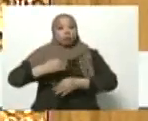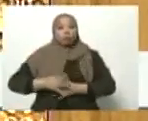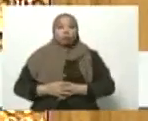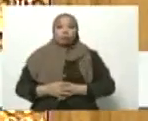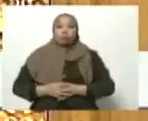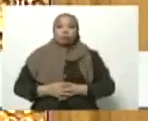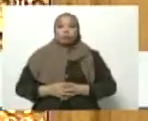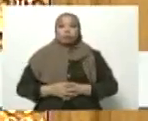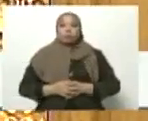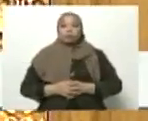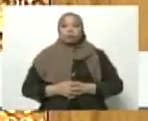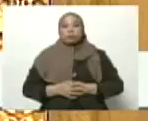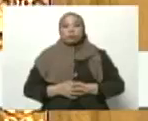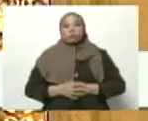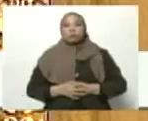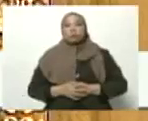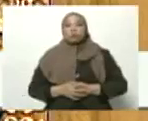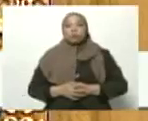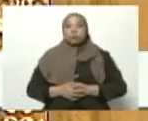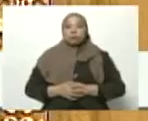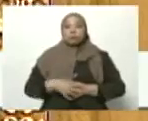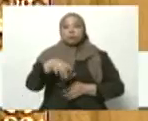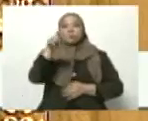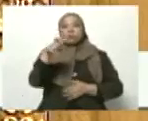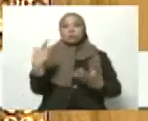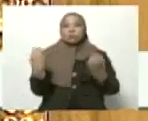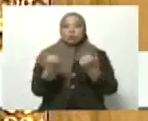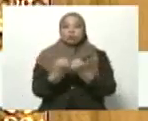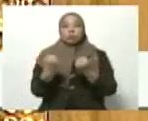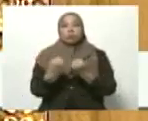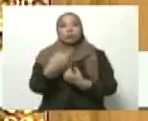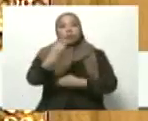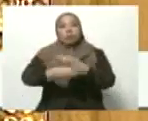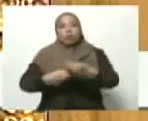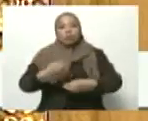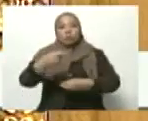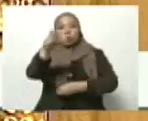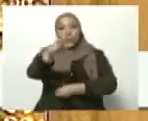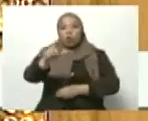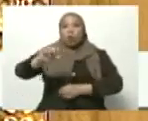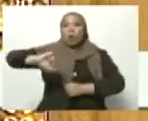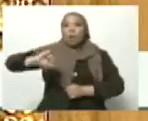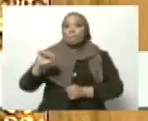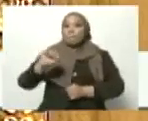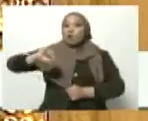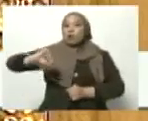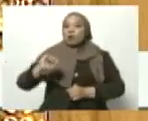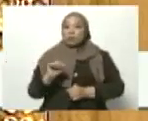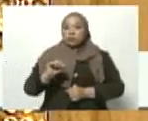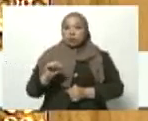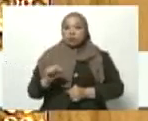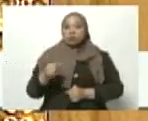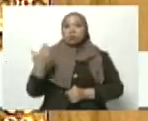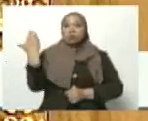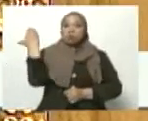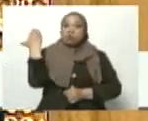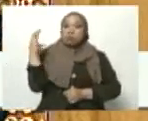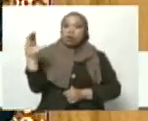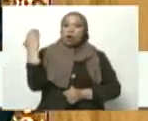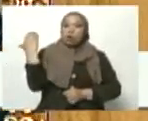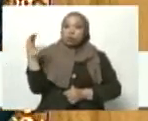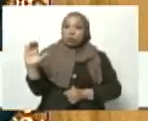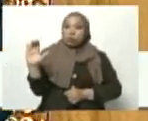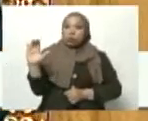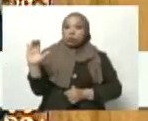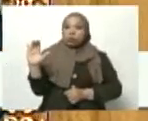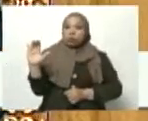al general Eliezer Camacho Jiménez, comandante de policía del departamento del Valle de Aburrá, del